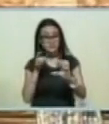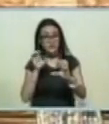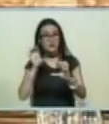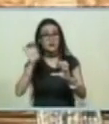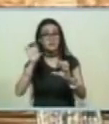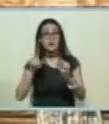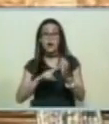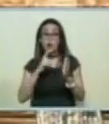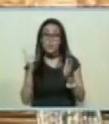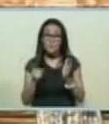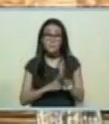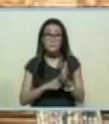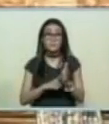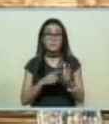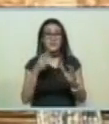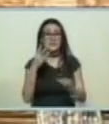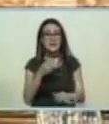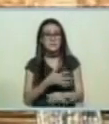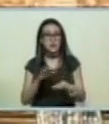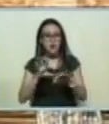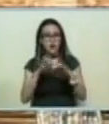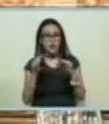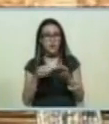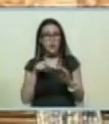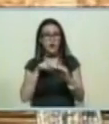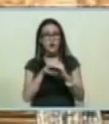completar la cifra de 3 millones de hogares